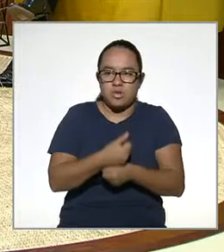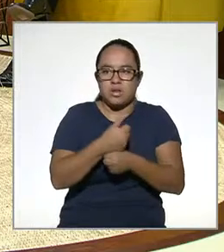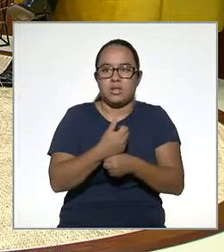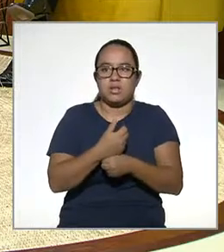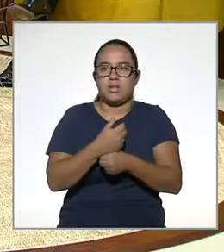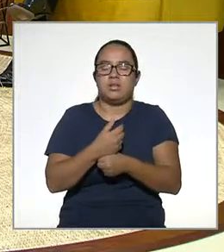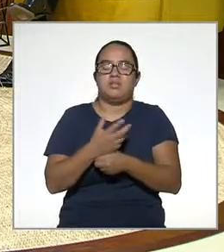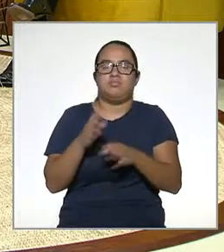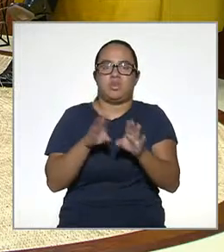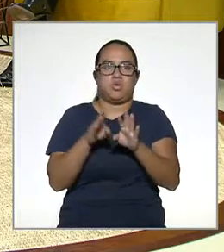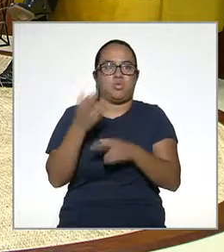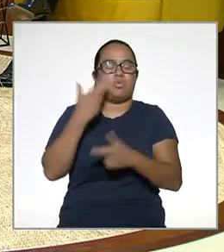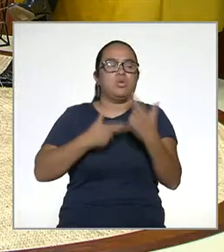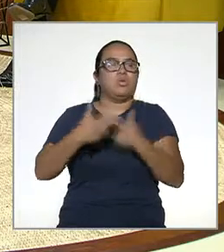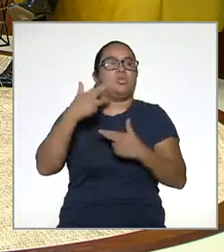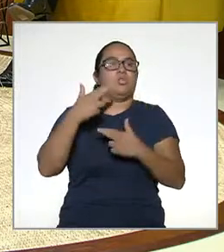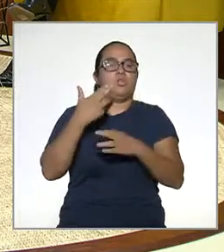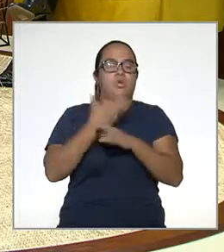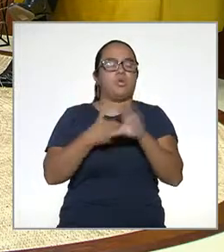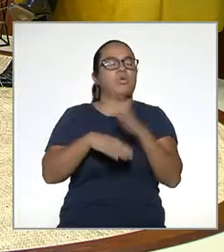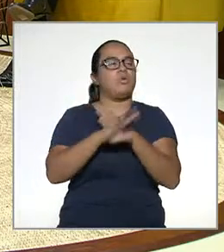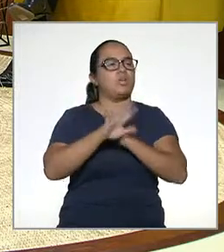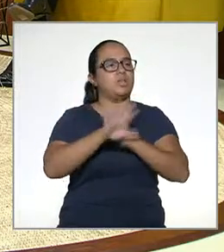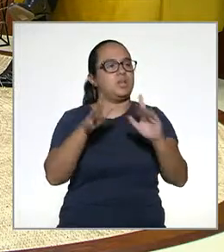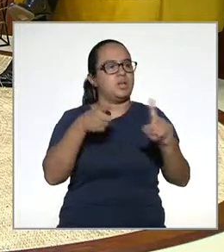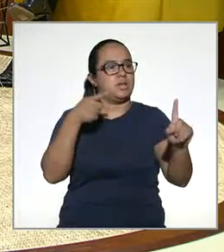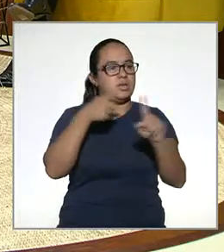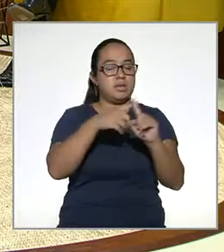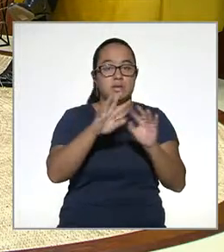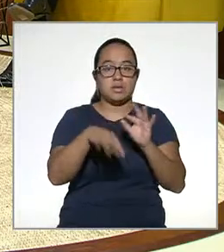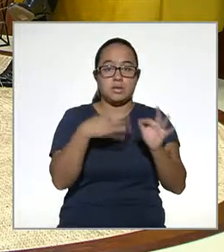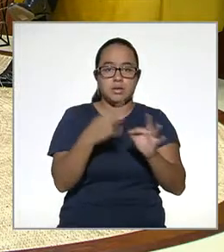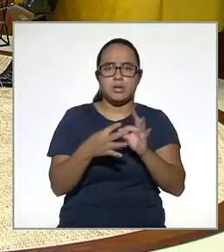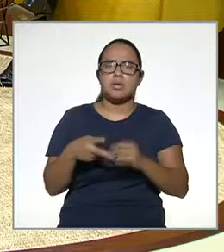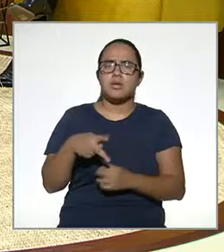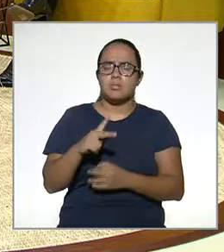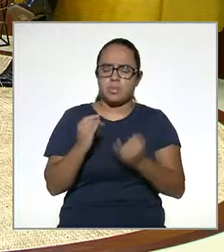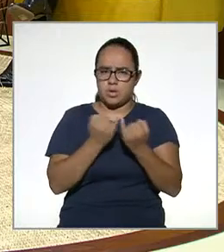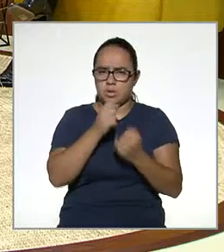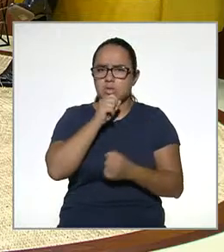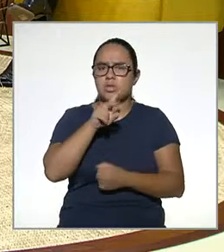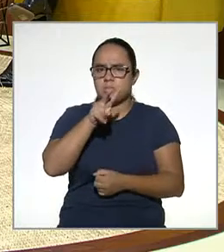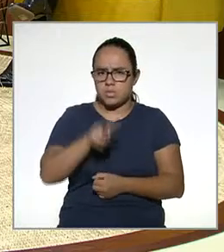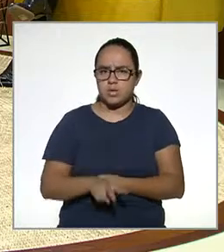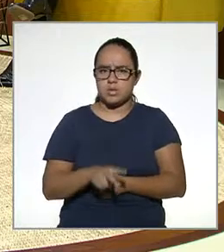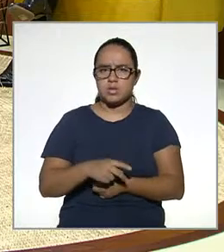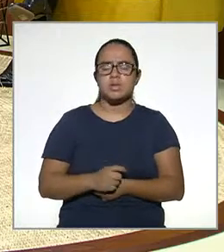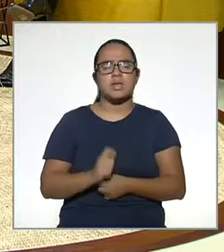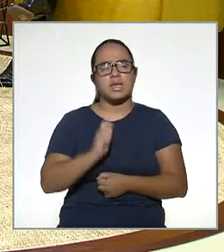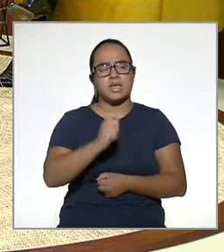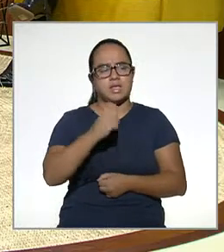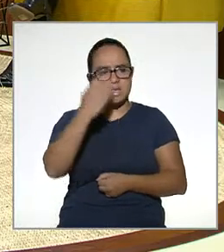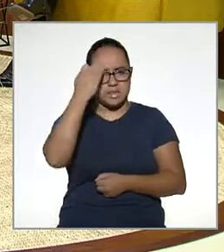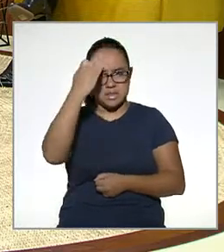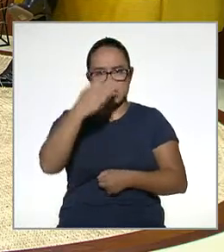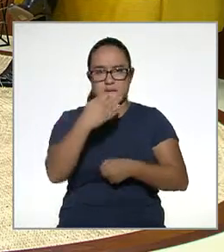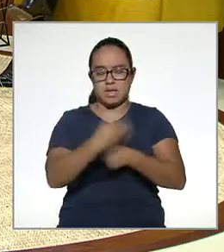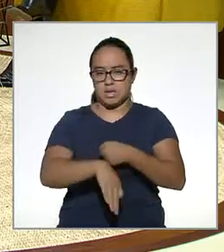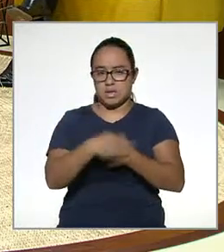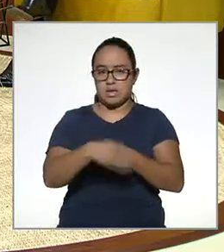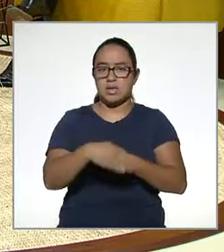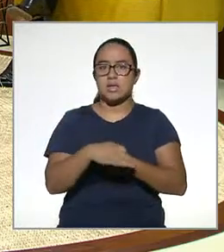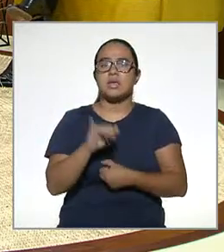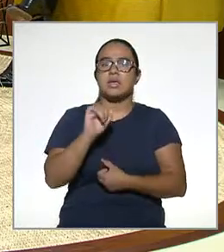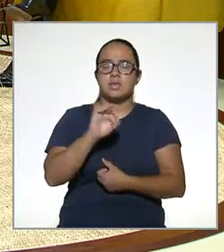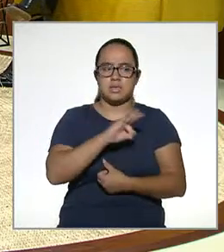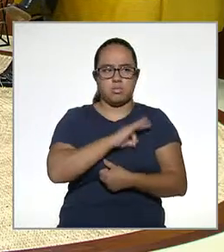podríamos llamarle así, de cosas logradas, pero que también es cierto que van a ser muchas de ellas temporales, situaciones que sí